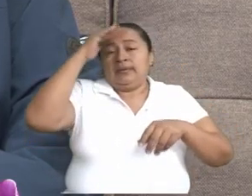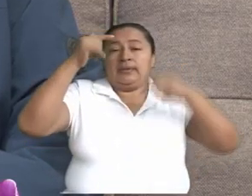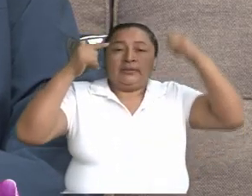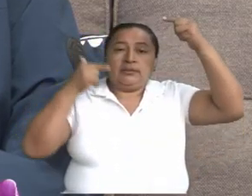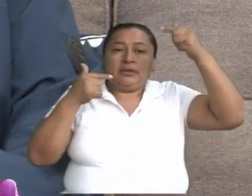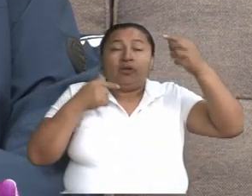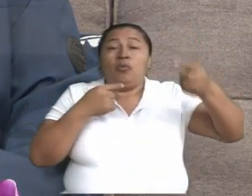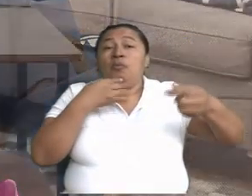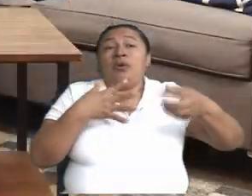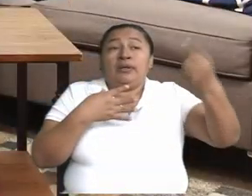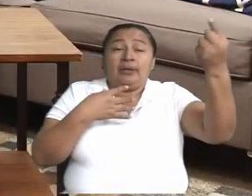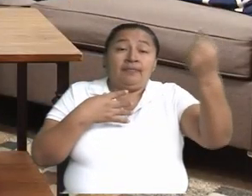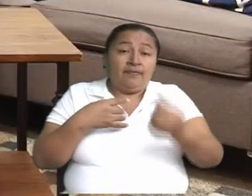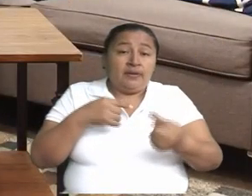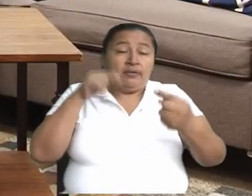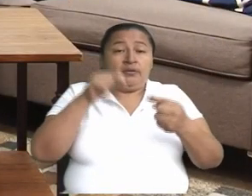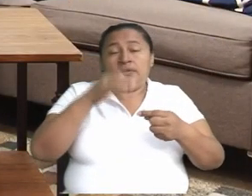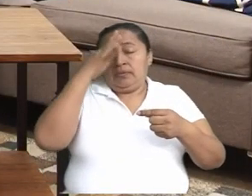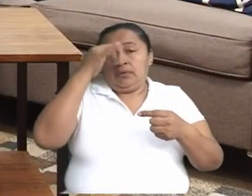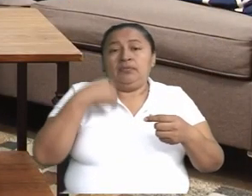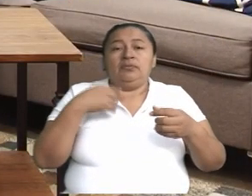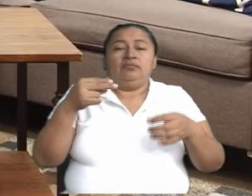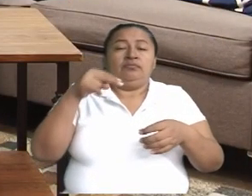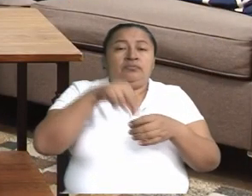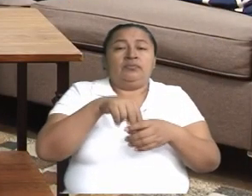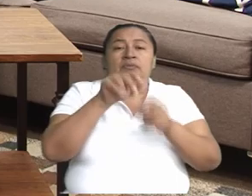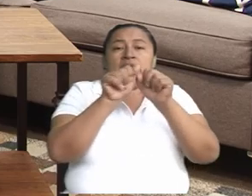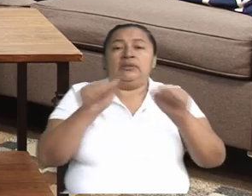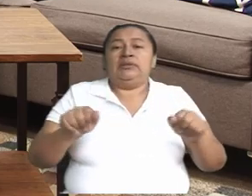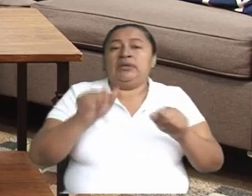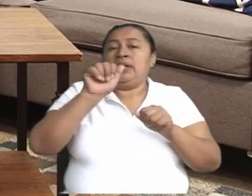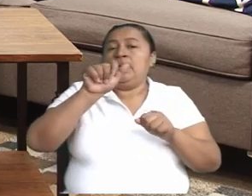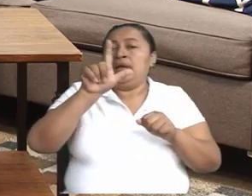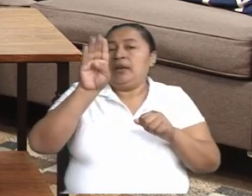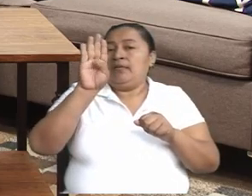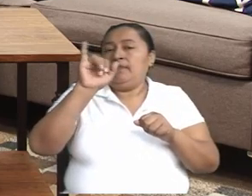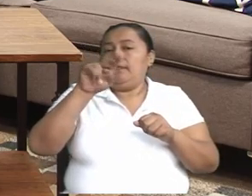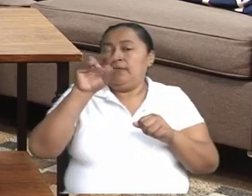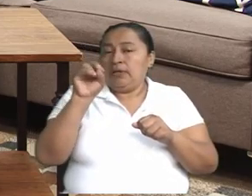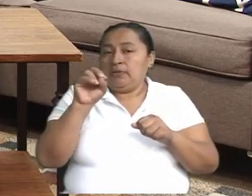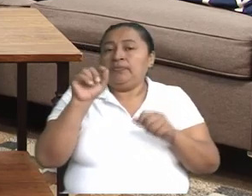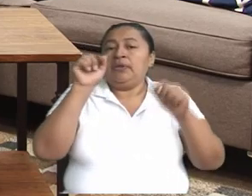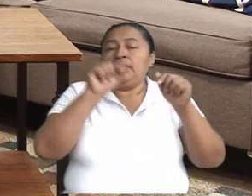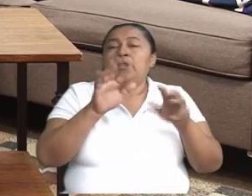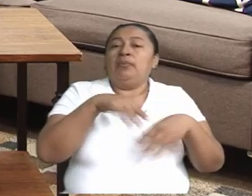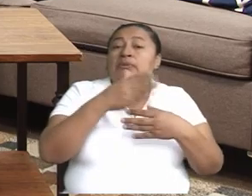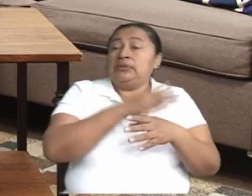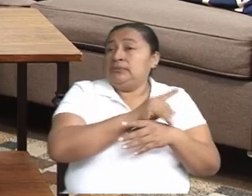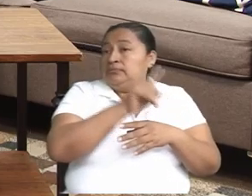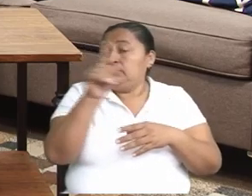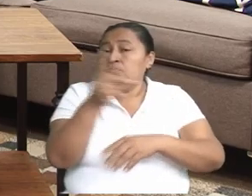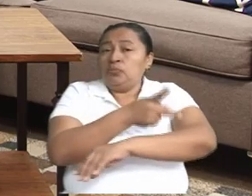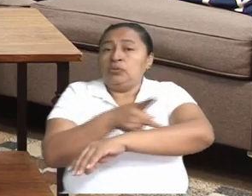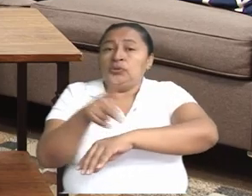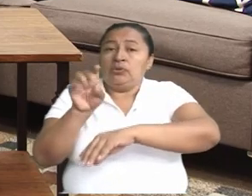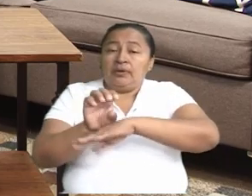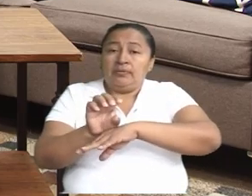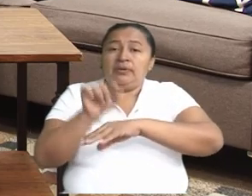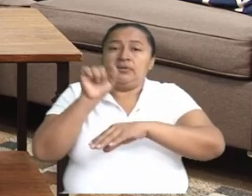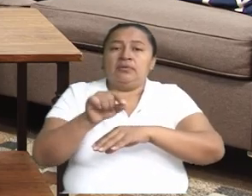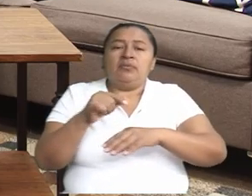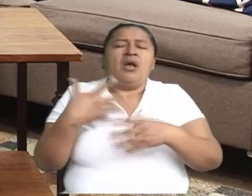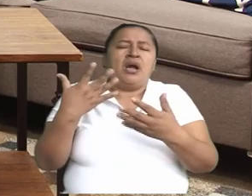México, se empieza alzando en San Albino y va hasta Puerto Cabeza, busca unas armas en el